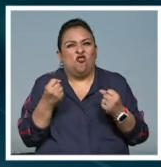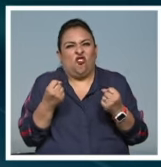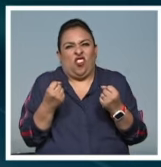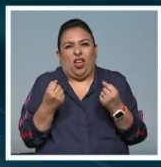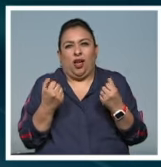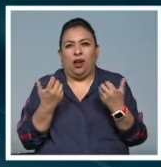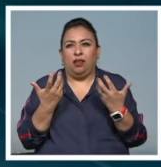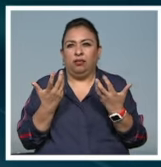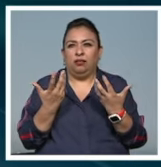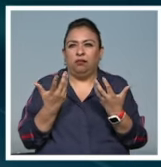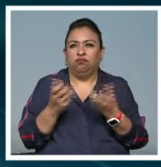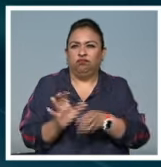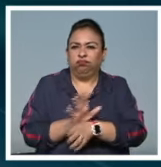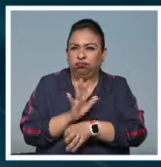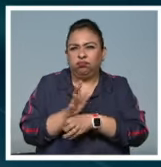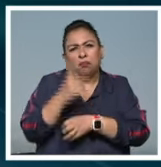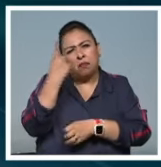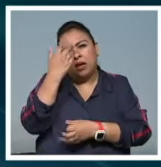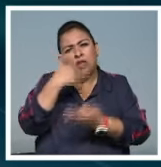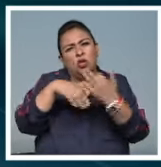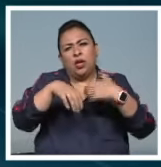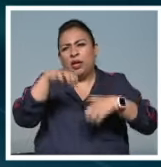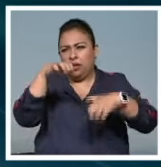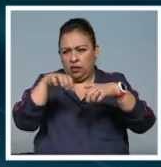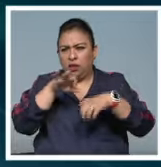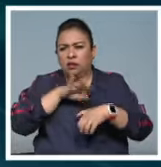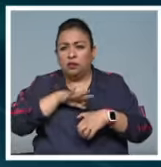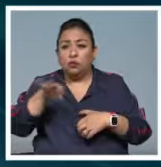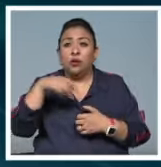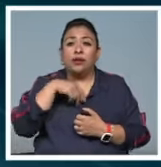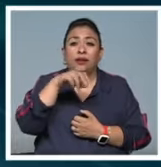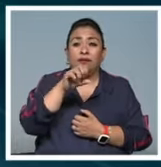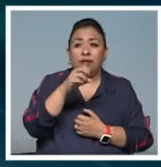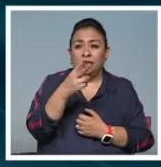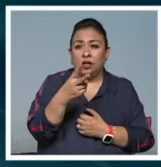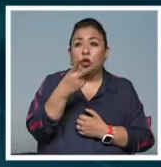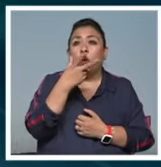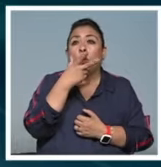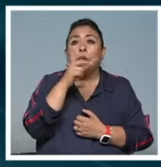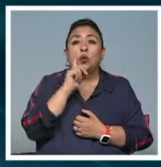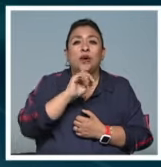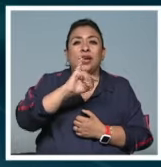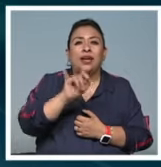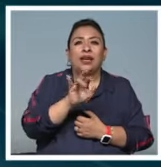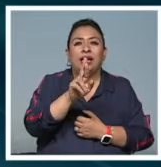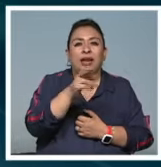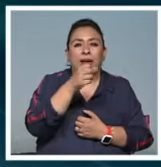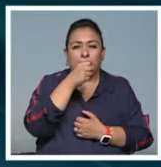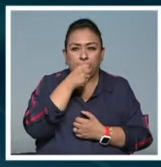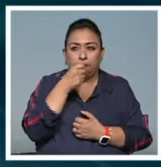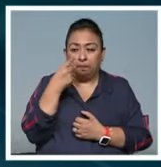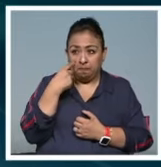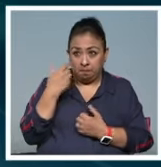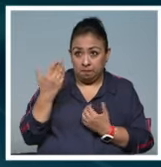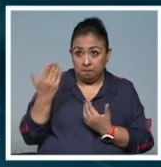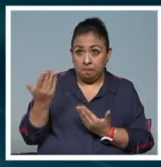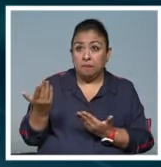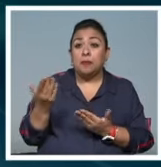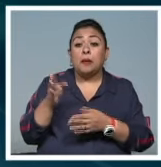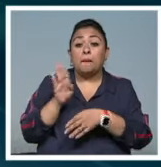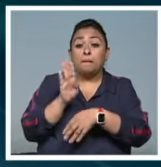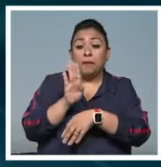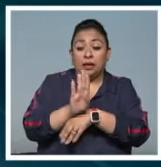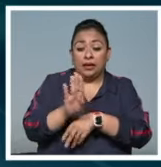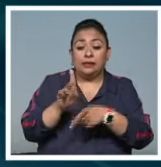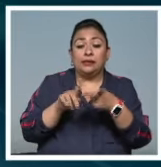muy apta para todo público. Para Noticias 22, Jimena Rodríguez. Bueno, ahí está.